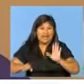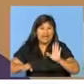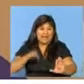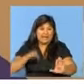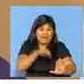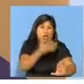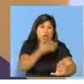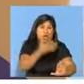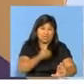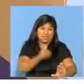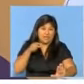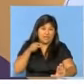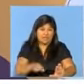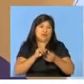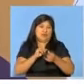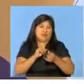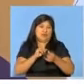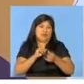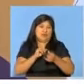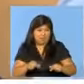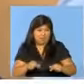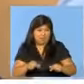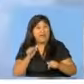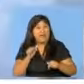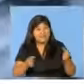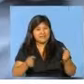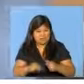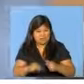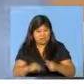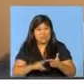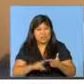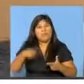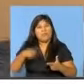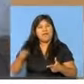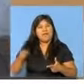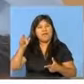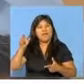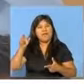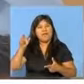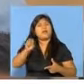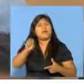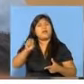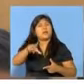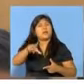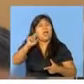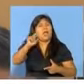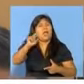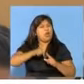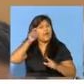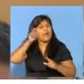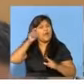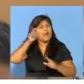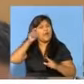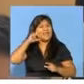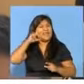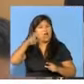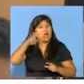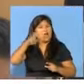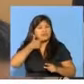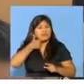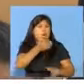perfecto tu nombre cuál es colque nicolás de signos tu experiencia sobre este rey bueno esta experiencia fue